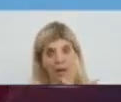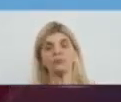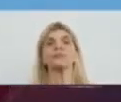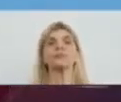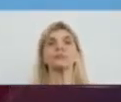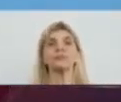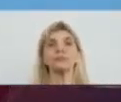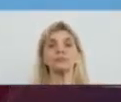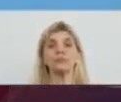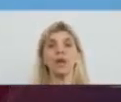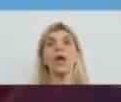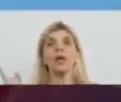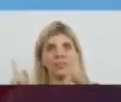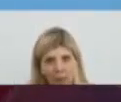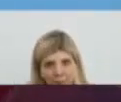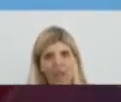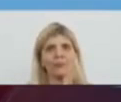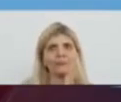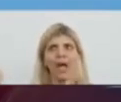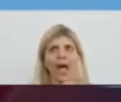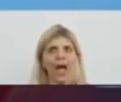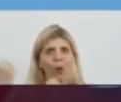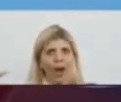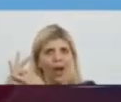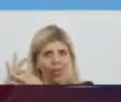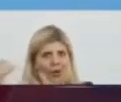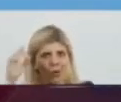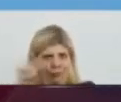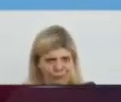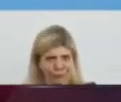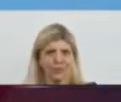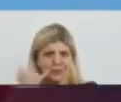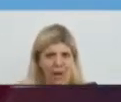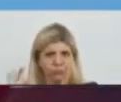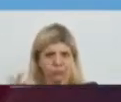un acuerdo para buscar la vacuna,